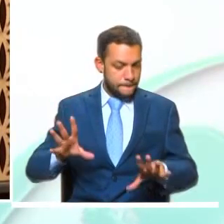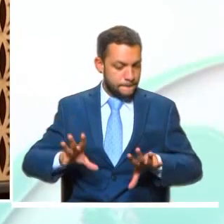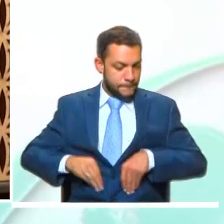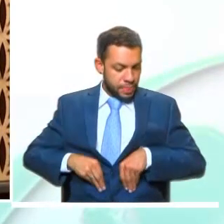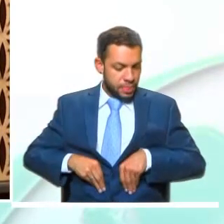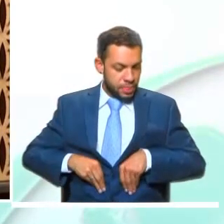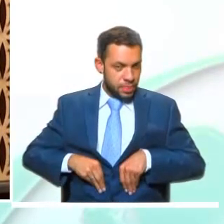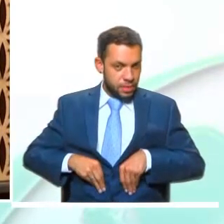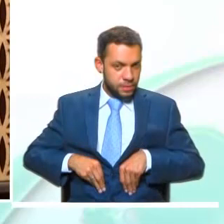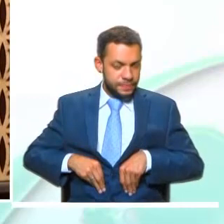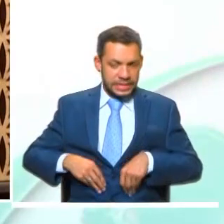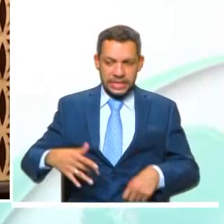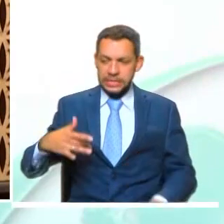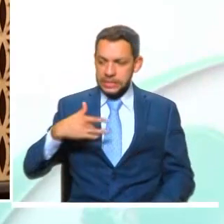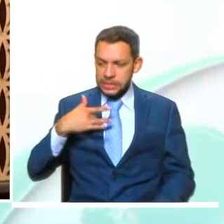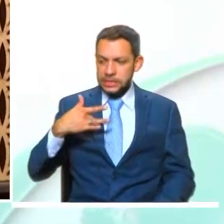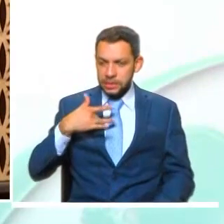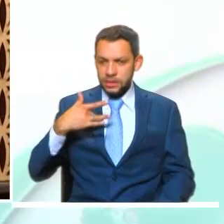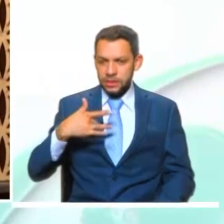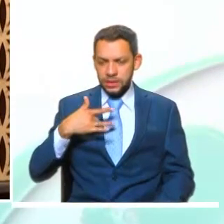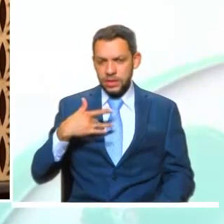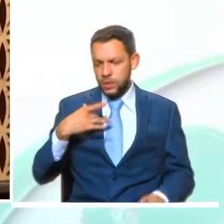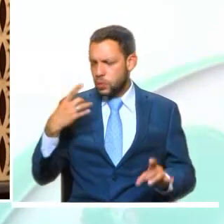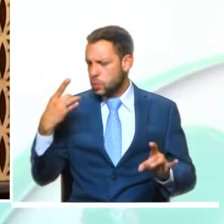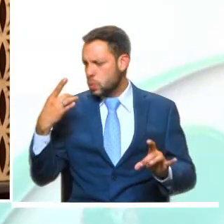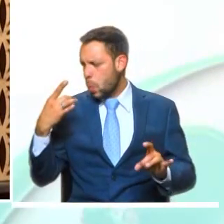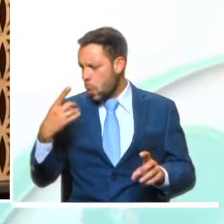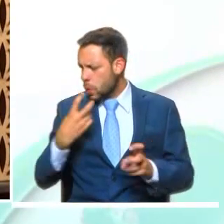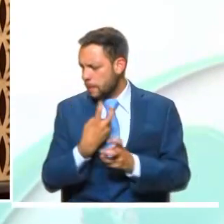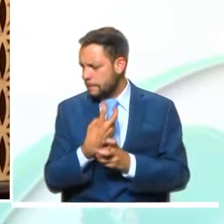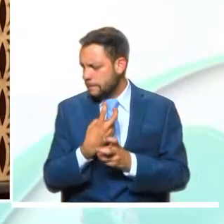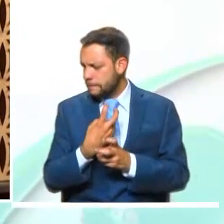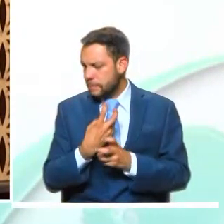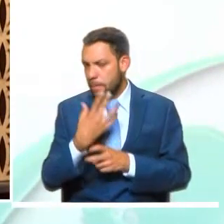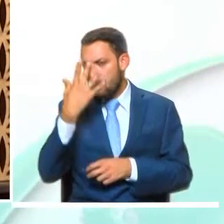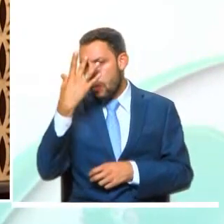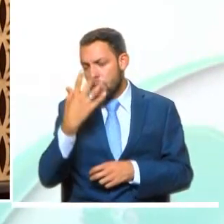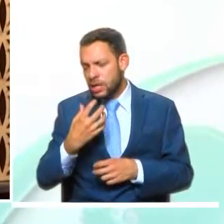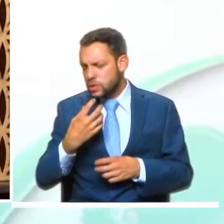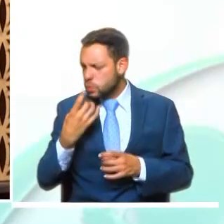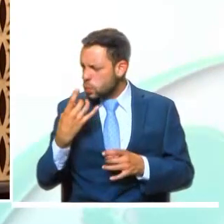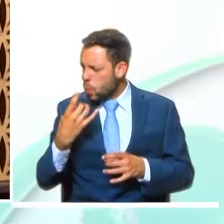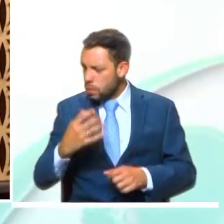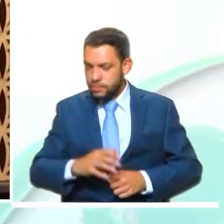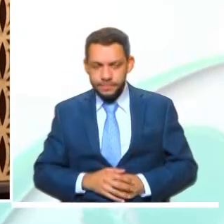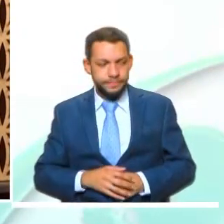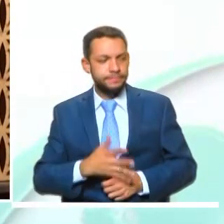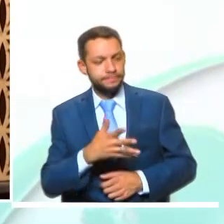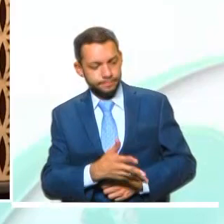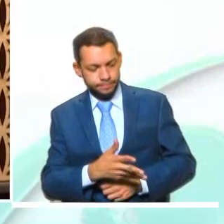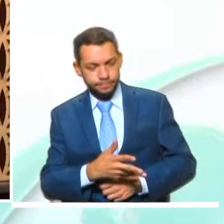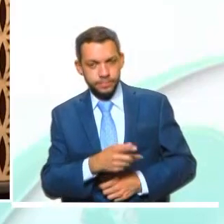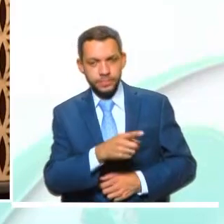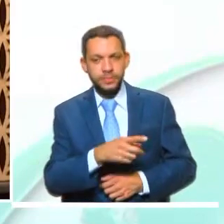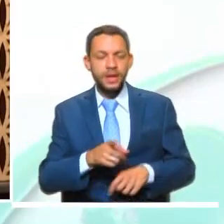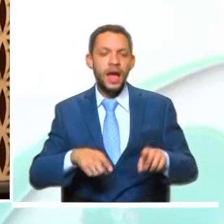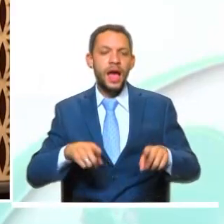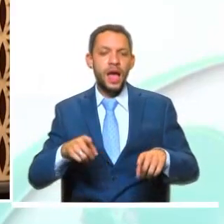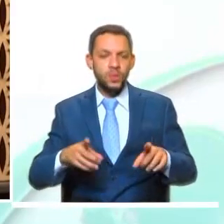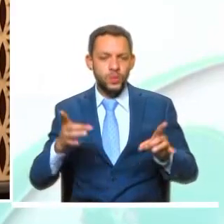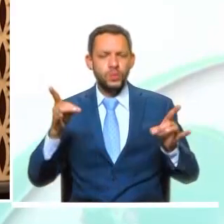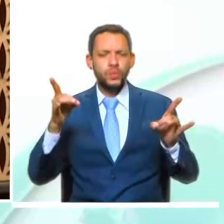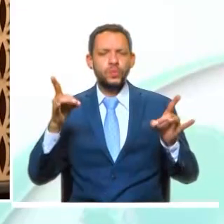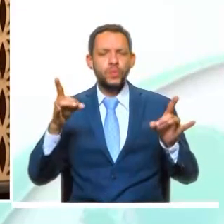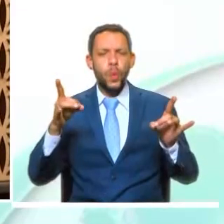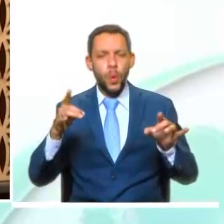sentido muchos dolores en las piernas últimamente que pasará y la menopausia da mucho dolor en las piernas